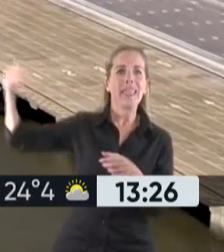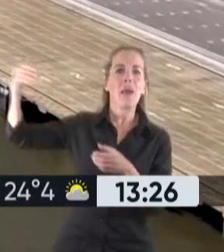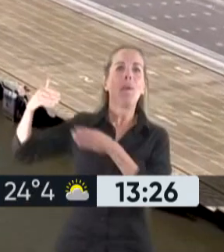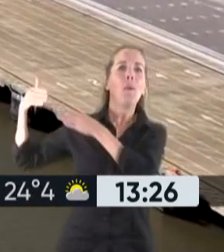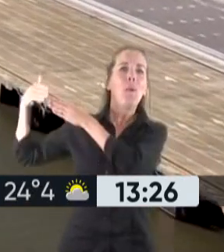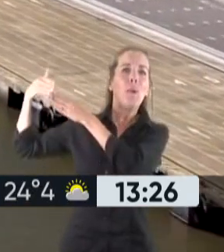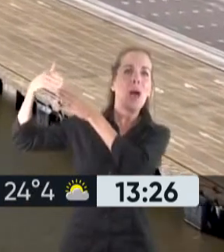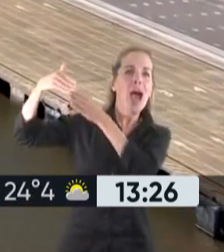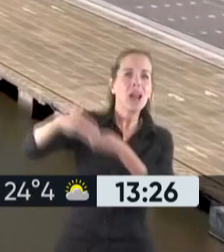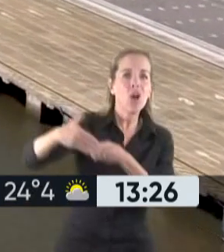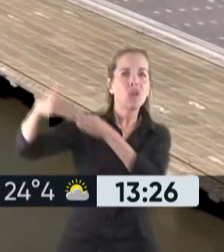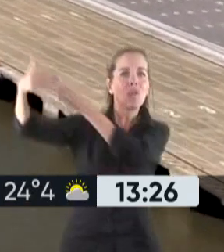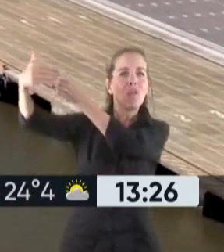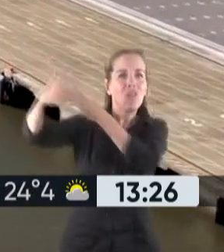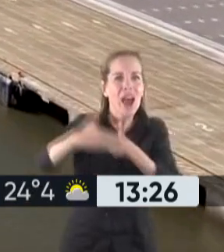que, bueno,